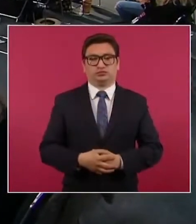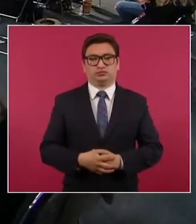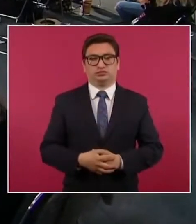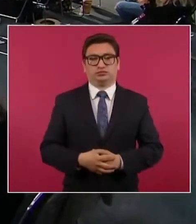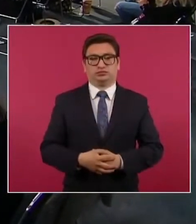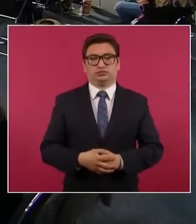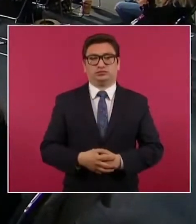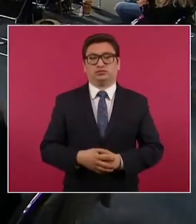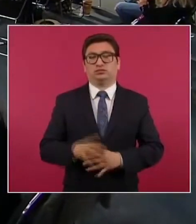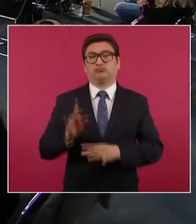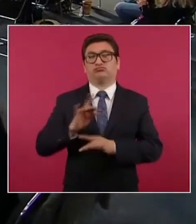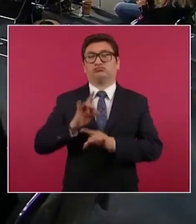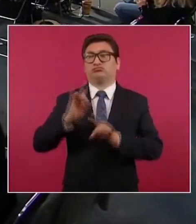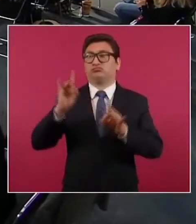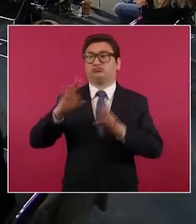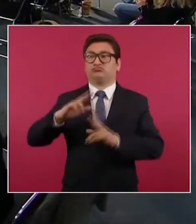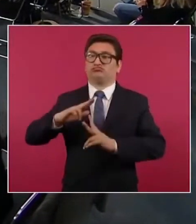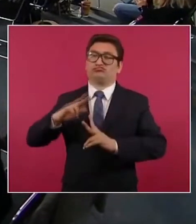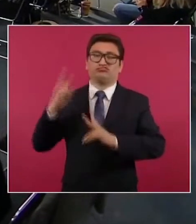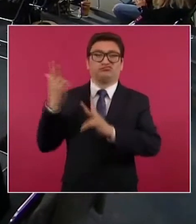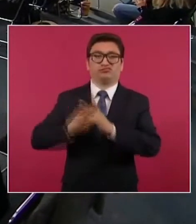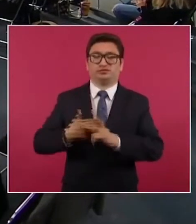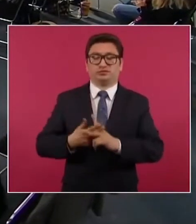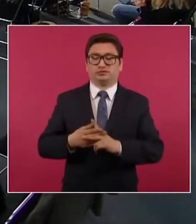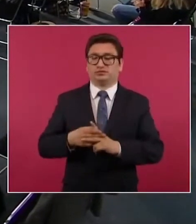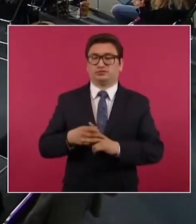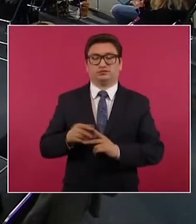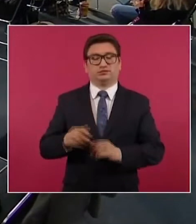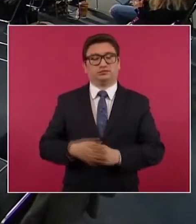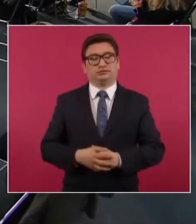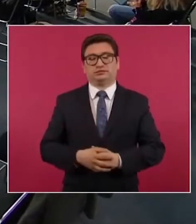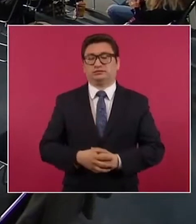fue privada cobardemente